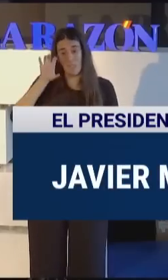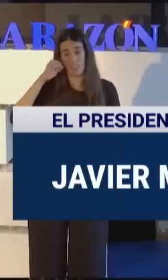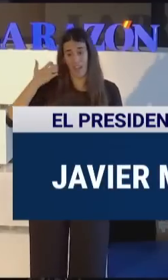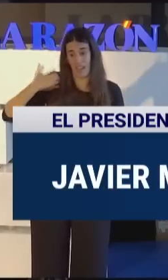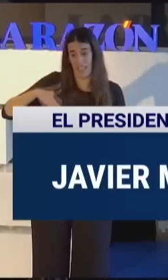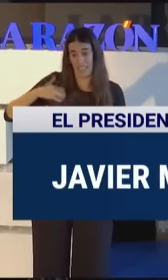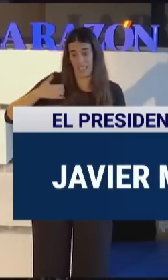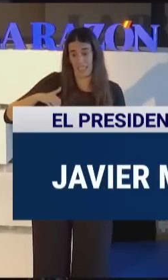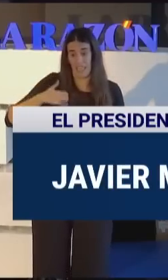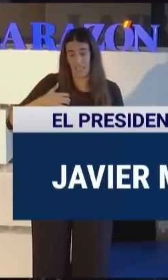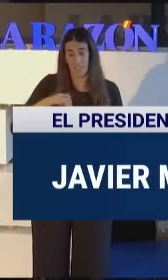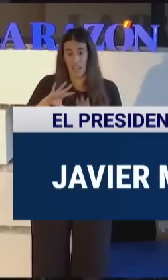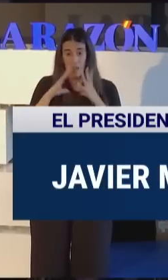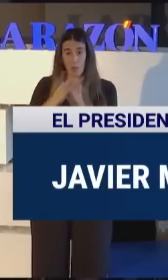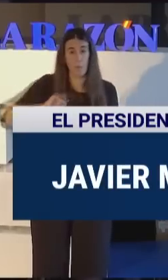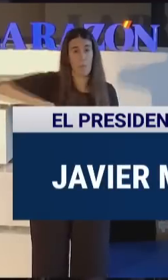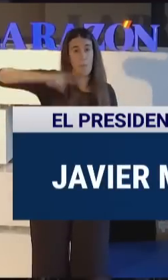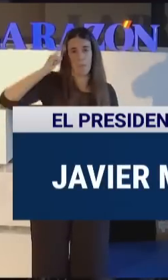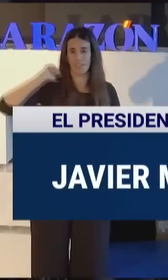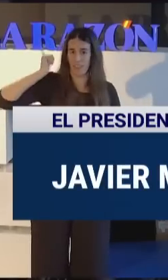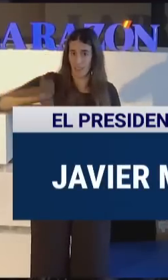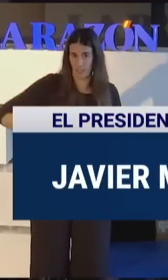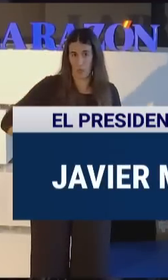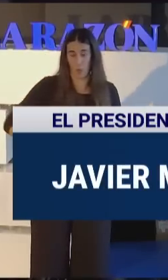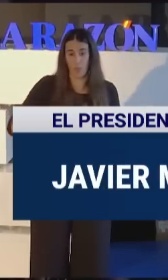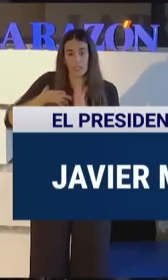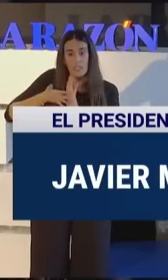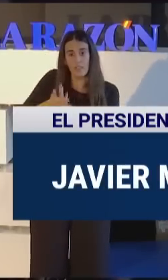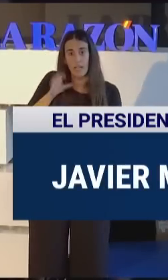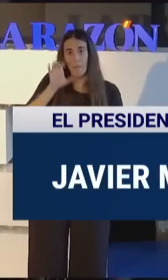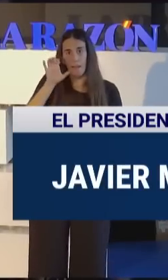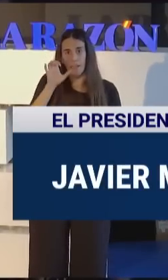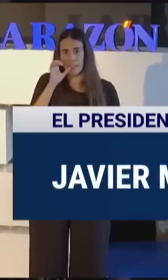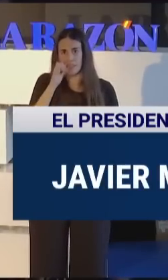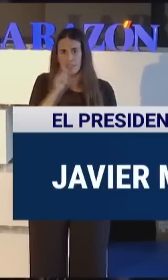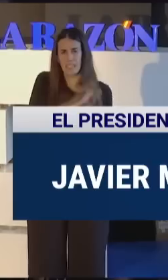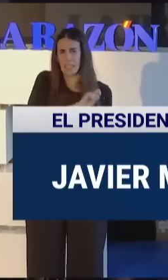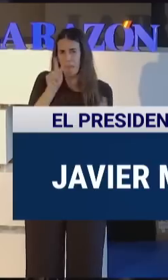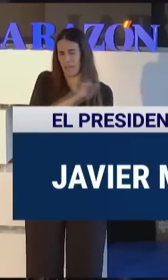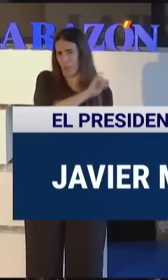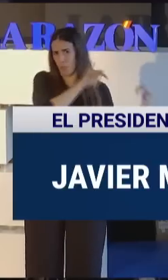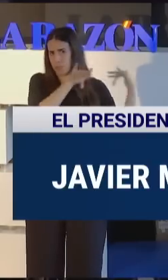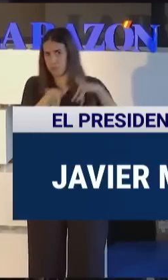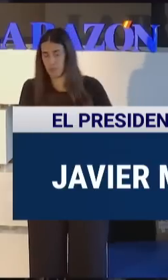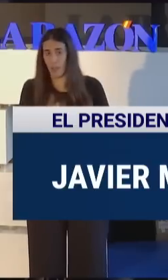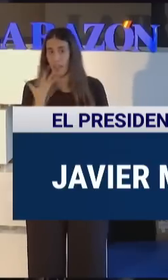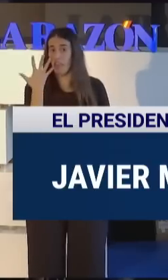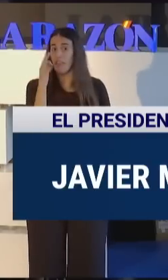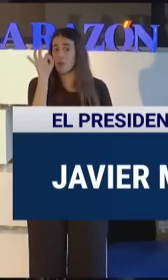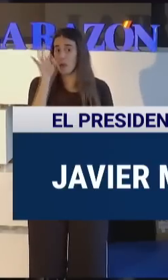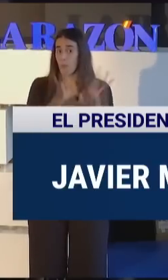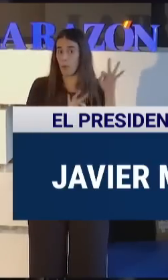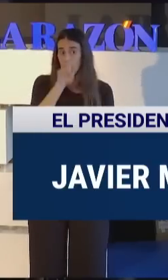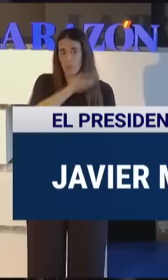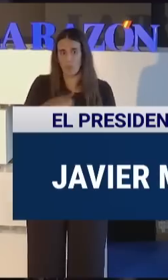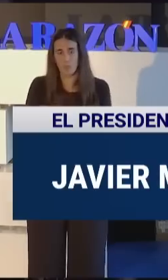ser el país más rico del mundo, hoy es 140, un país que recibía gente de todo el mundo, que hoy tiene más de 50% de